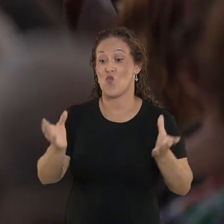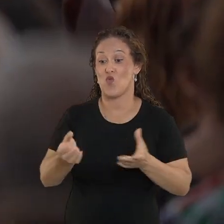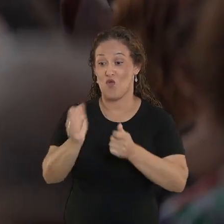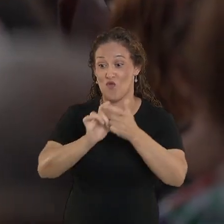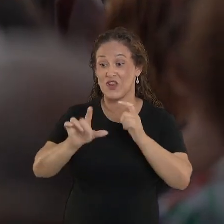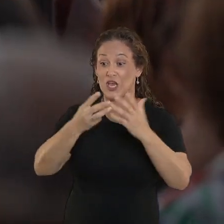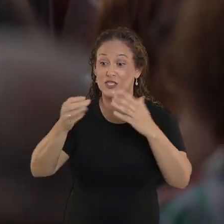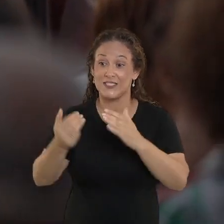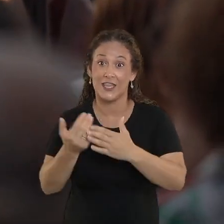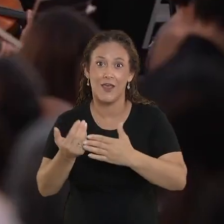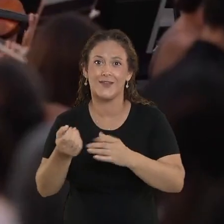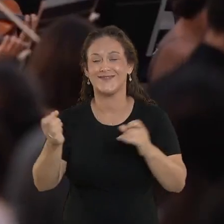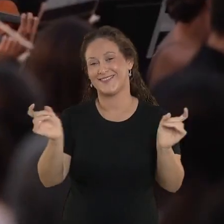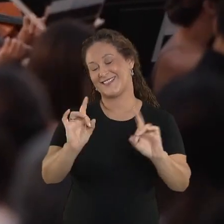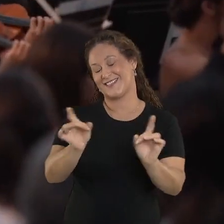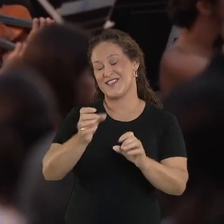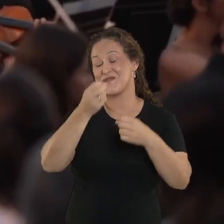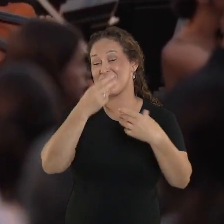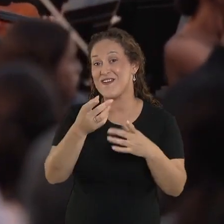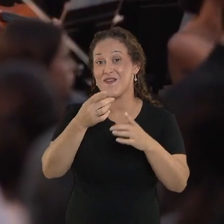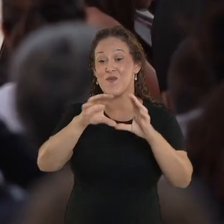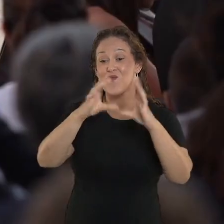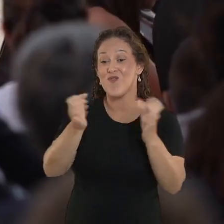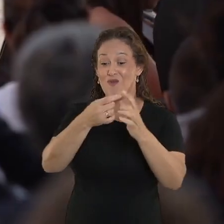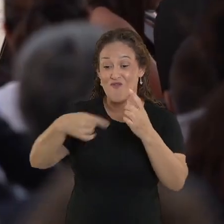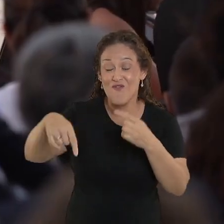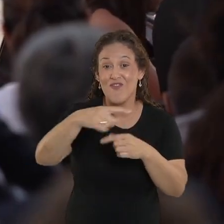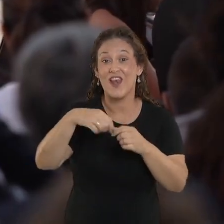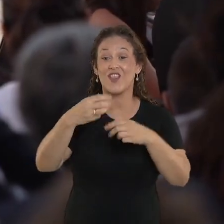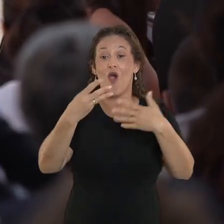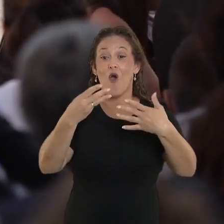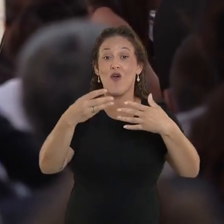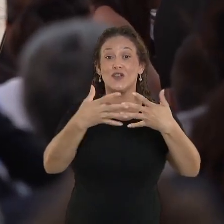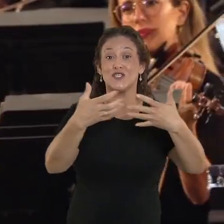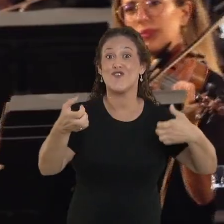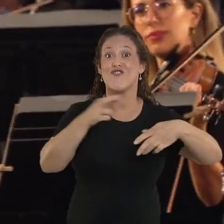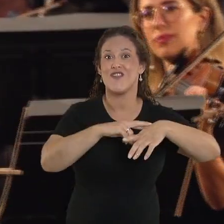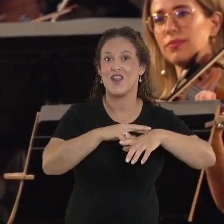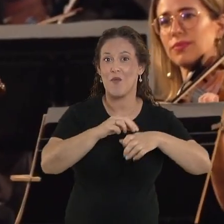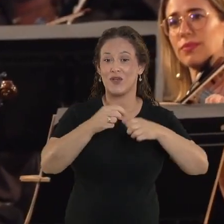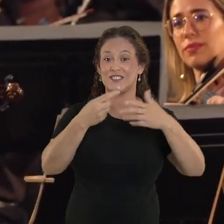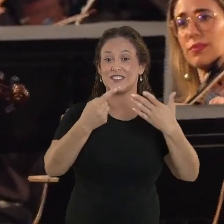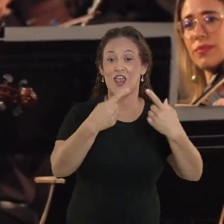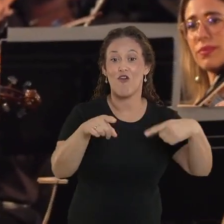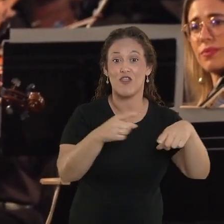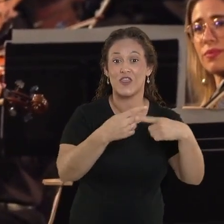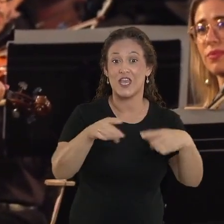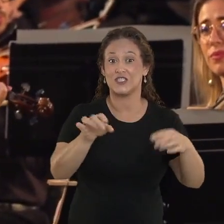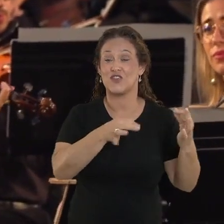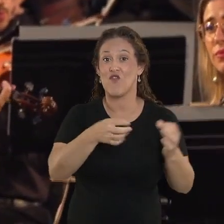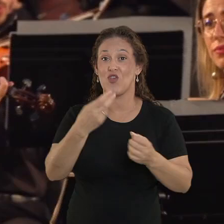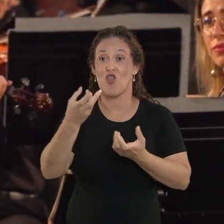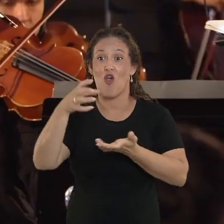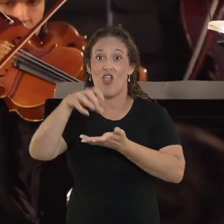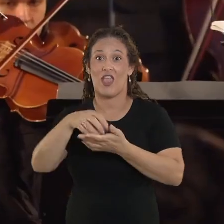¿Vuelta al mundo en 80 días? Nah, mejor nos pegamos la vuelta al mundo en 8 compases. 6 conciertos sinfónicos